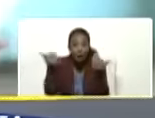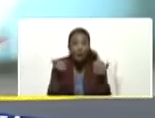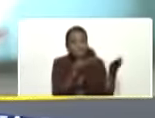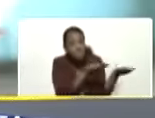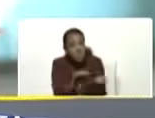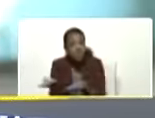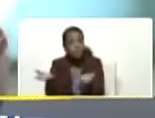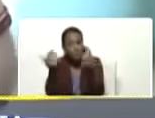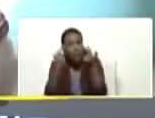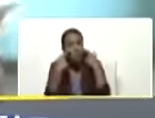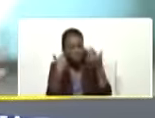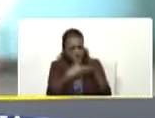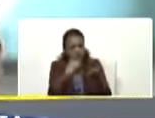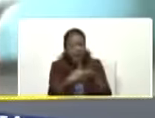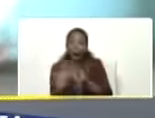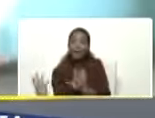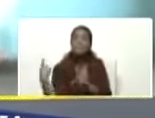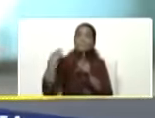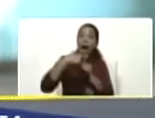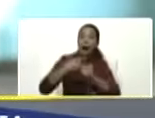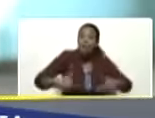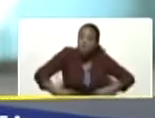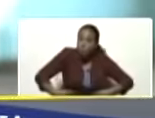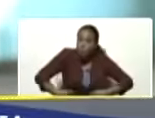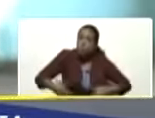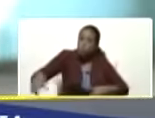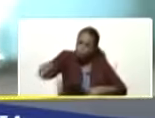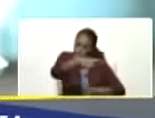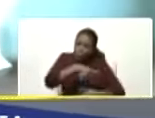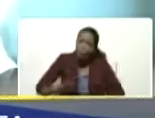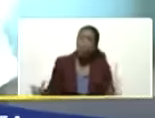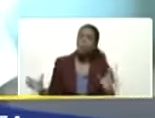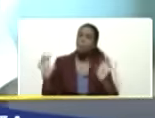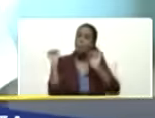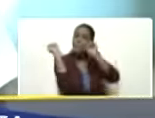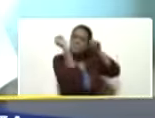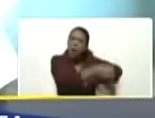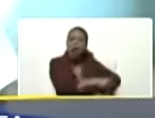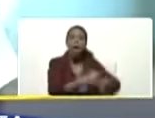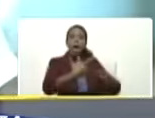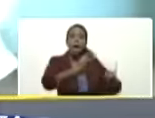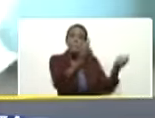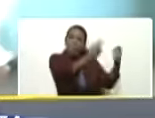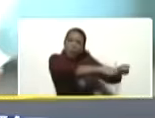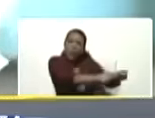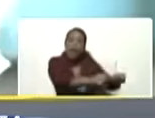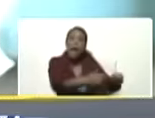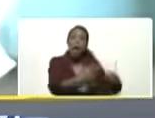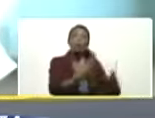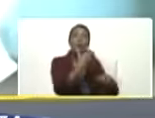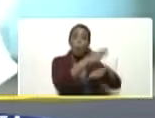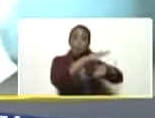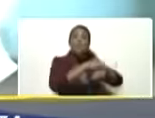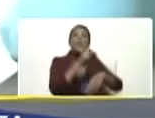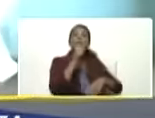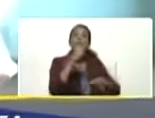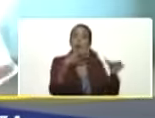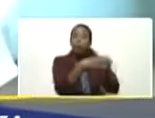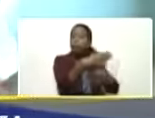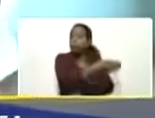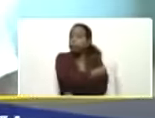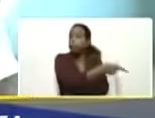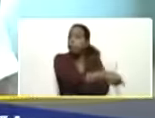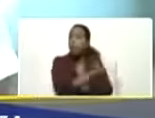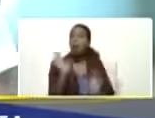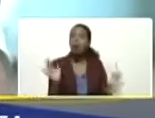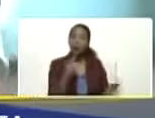invitó a todos a sumar nuestros esfuerzos para vencer el bloqueo criminal, que lo pidieron, como tú decías,